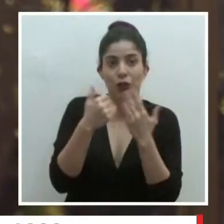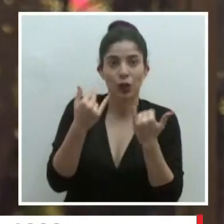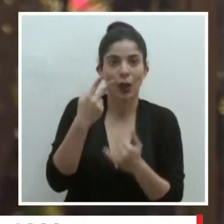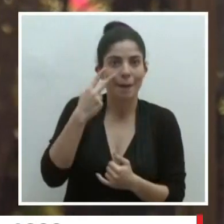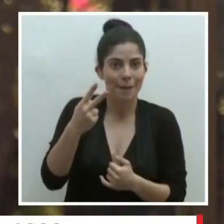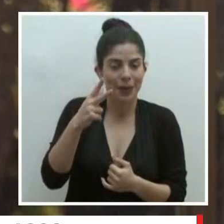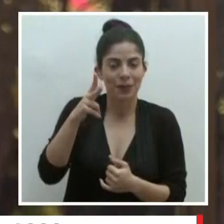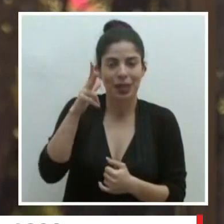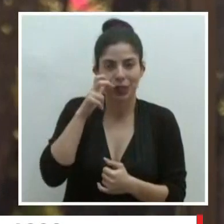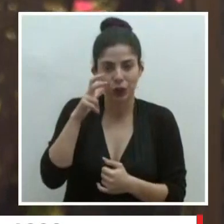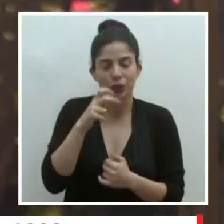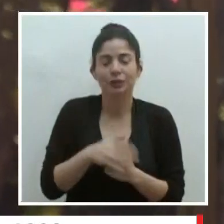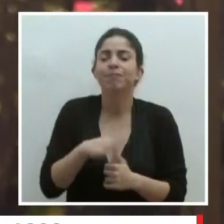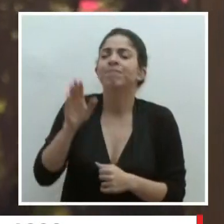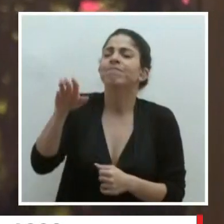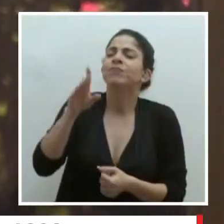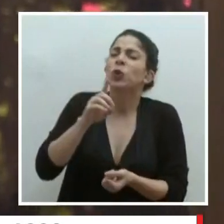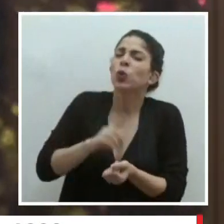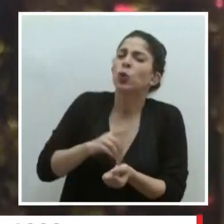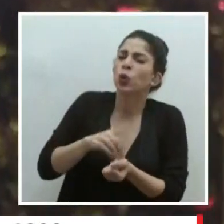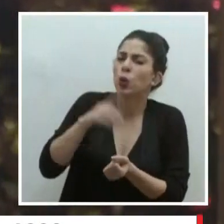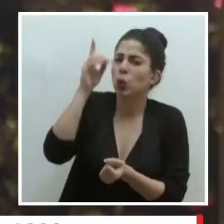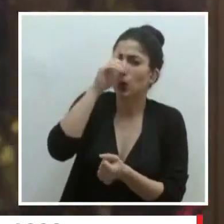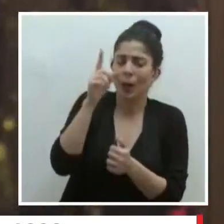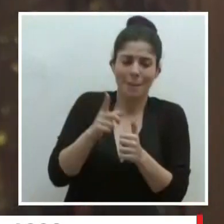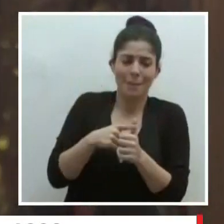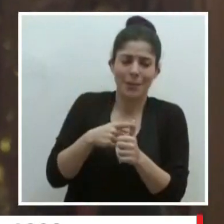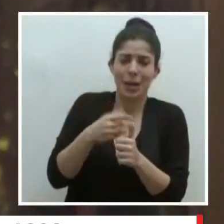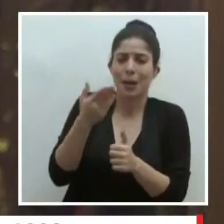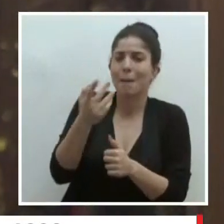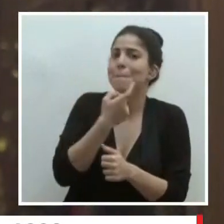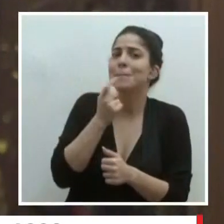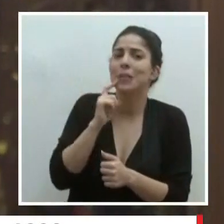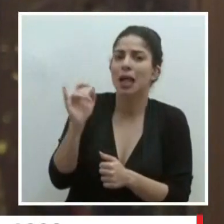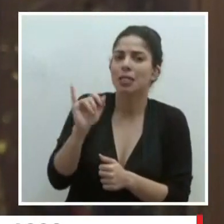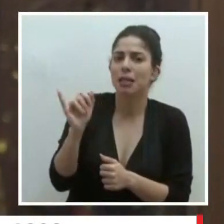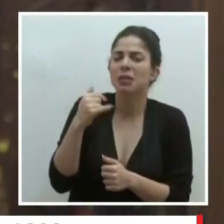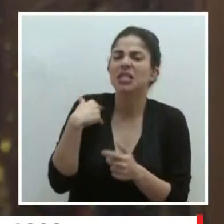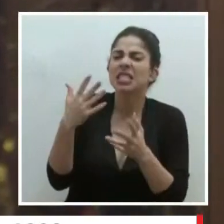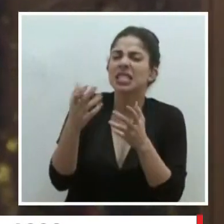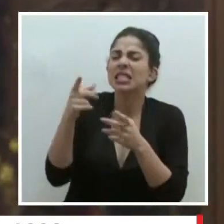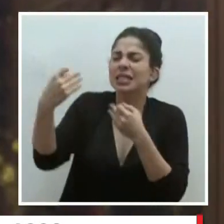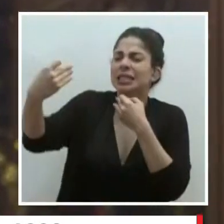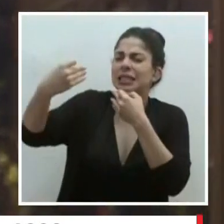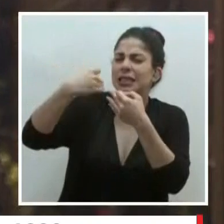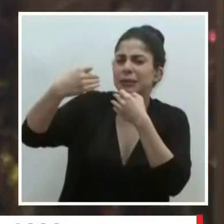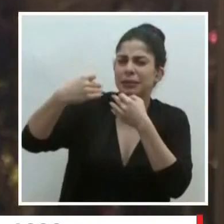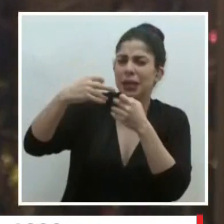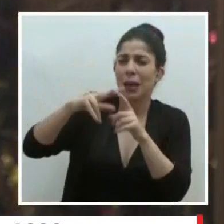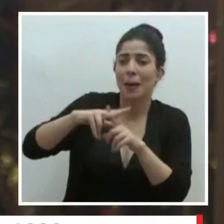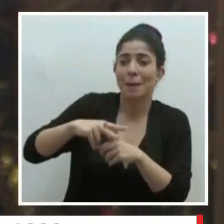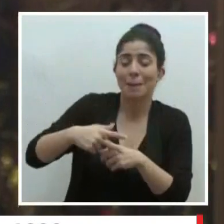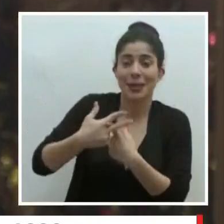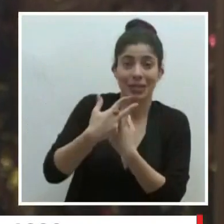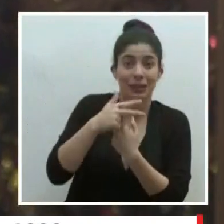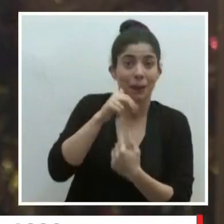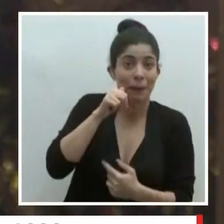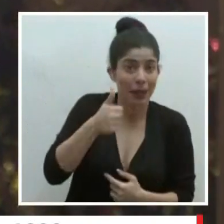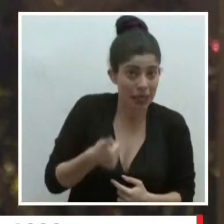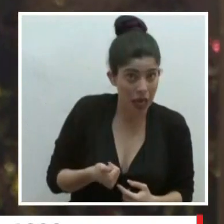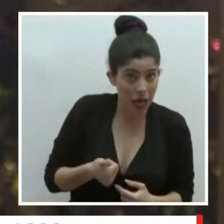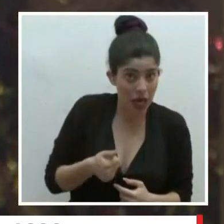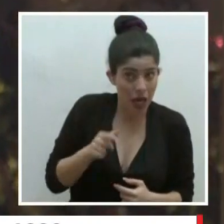escuchando. Doctor Salas, primero para doña Pilar también quería que puntualicen, empieza a partir de mañana,